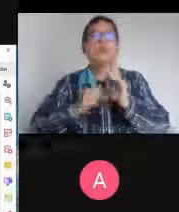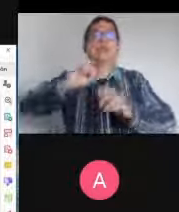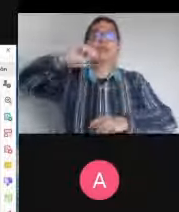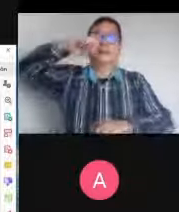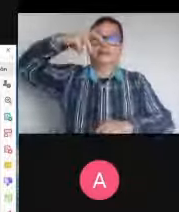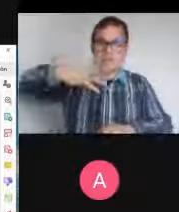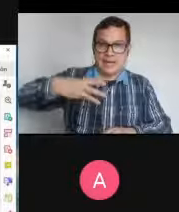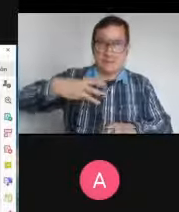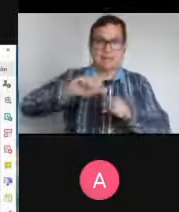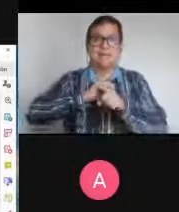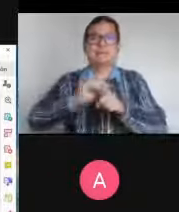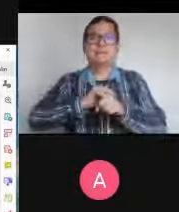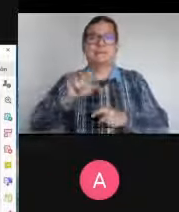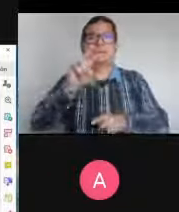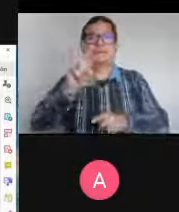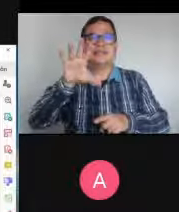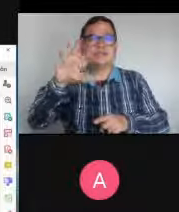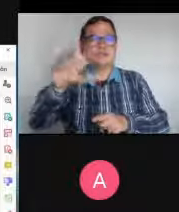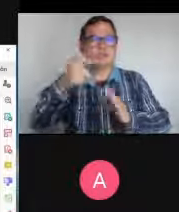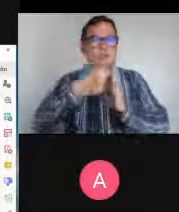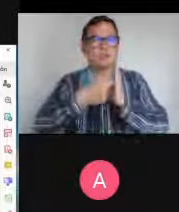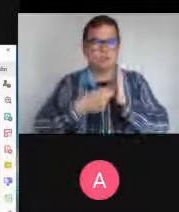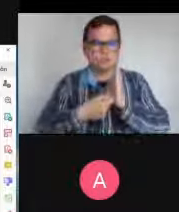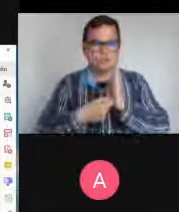La práctica 3, 25 puntos.